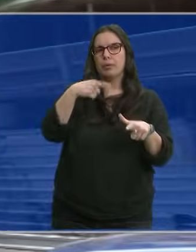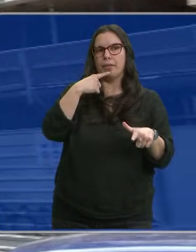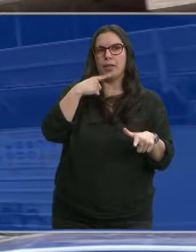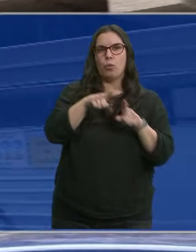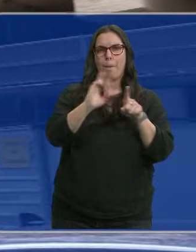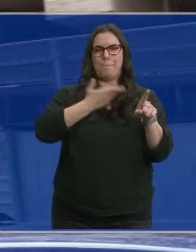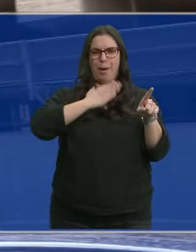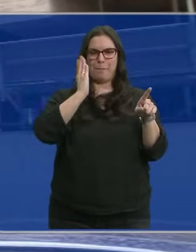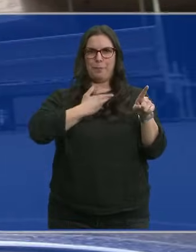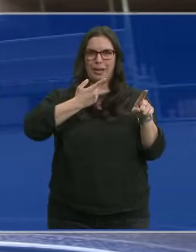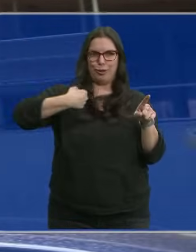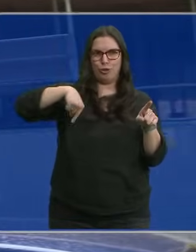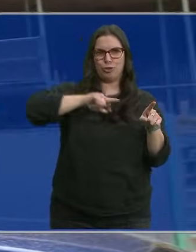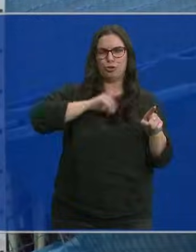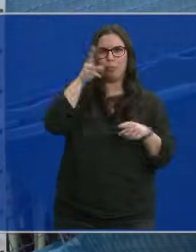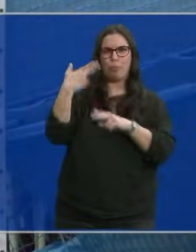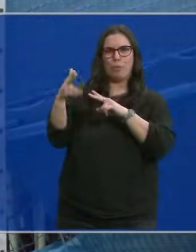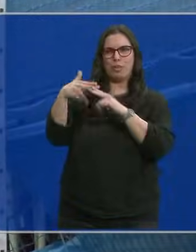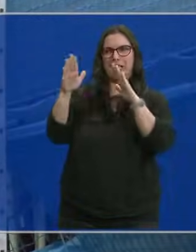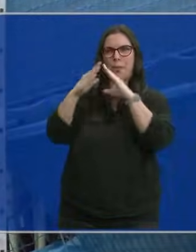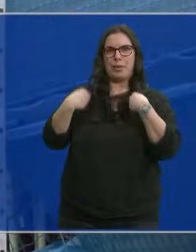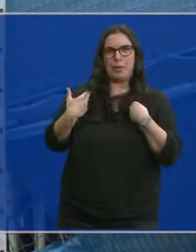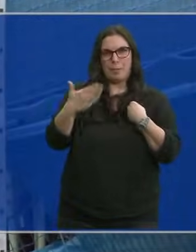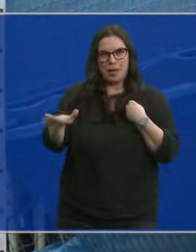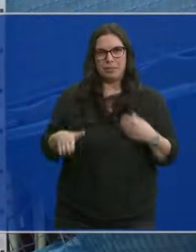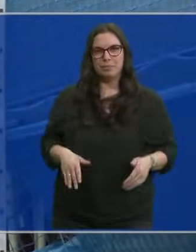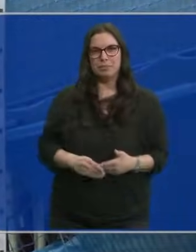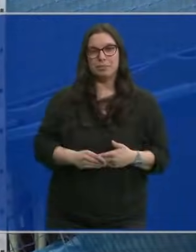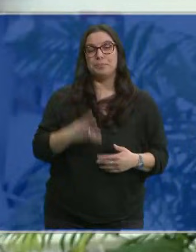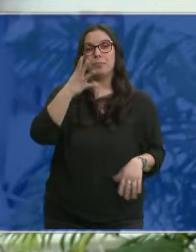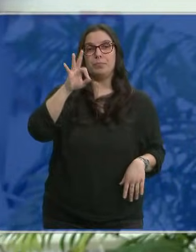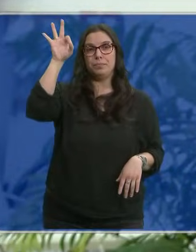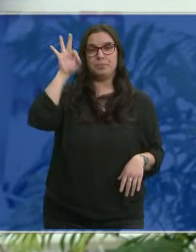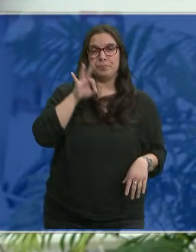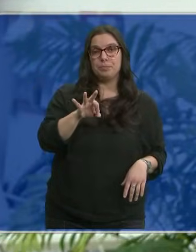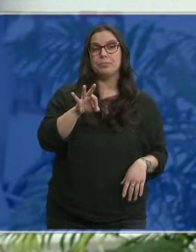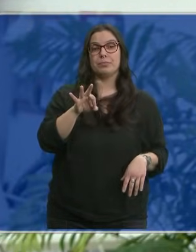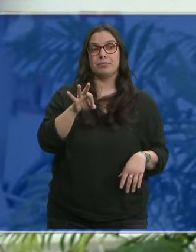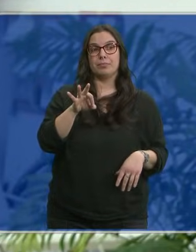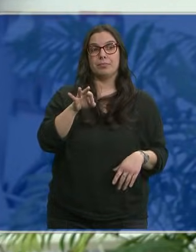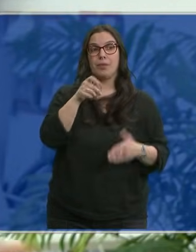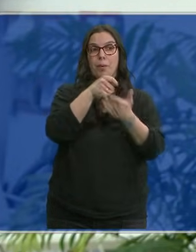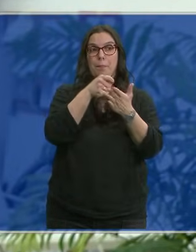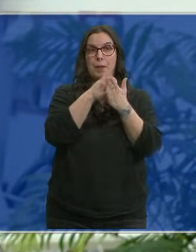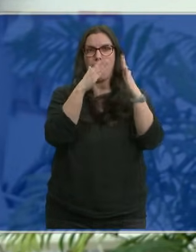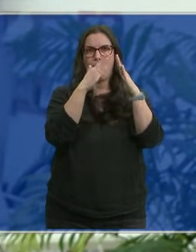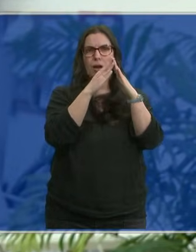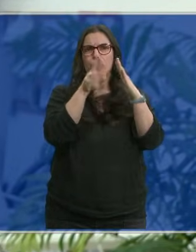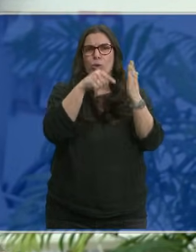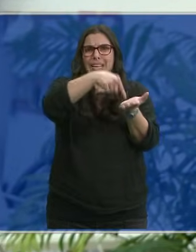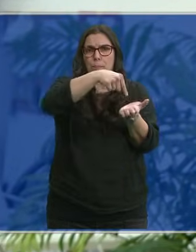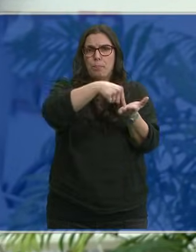ser el chivo expiatorio de una mala política de vivienda. El 40% del precio que se paga de una vivienda son